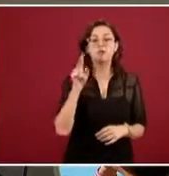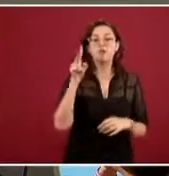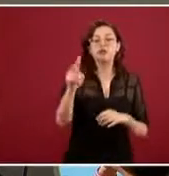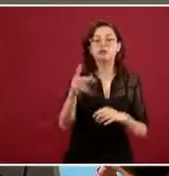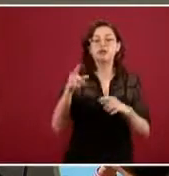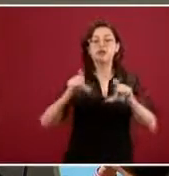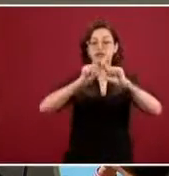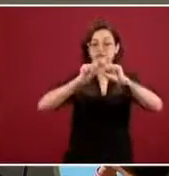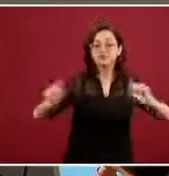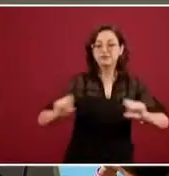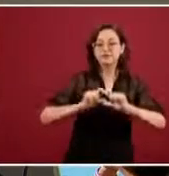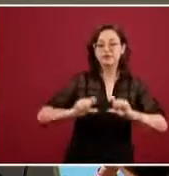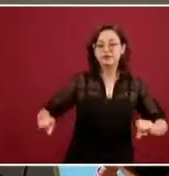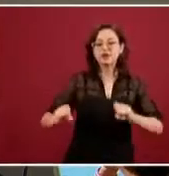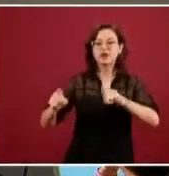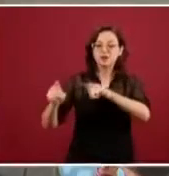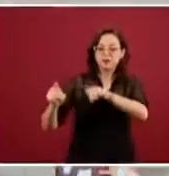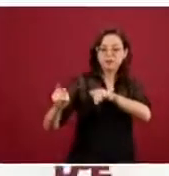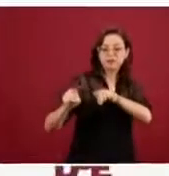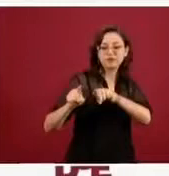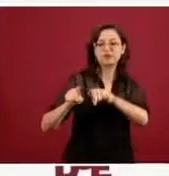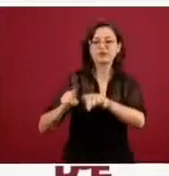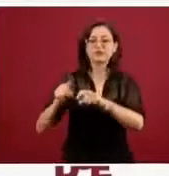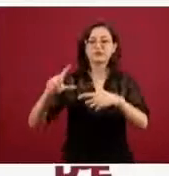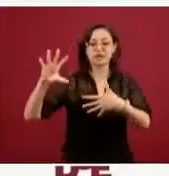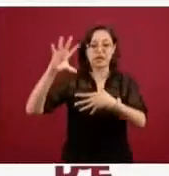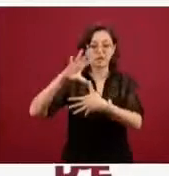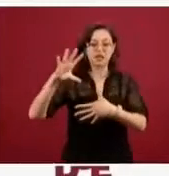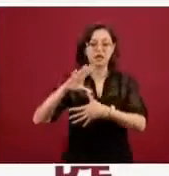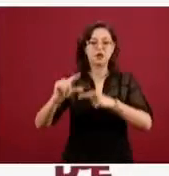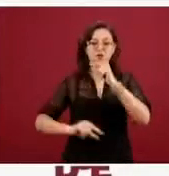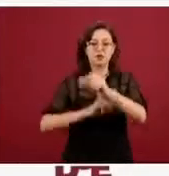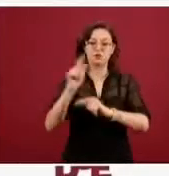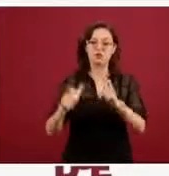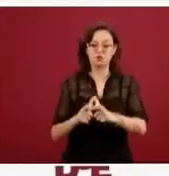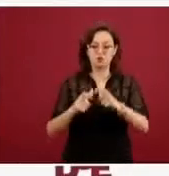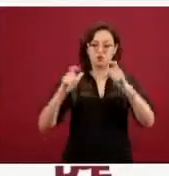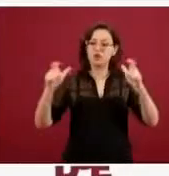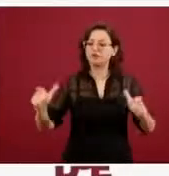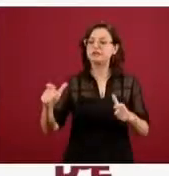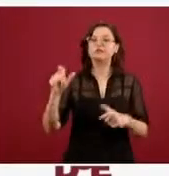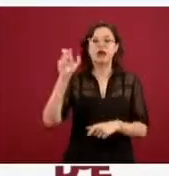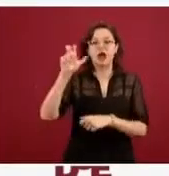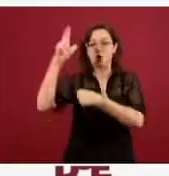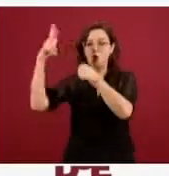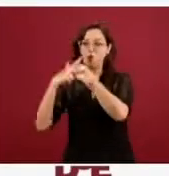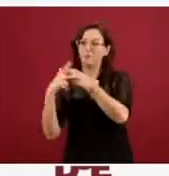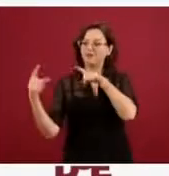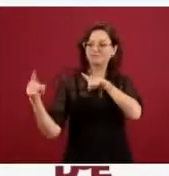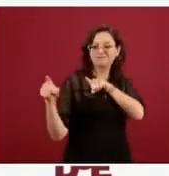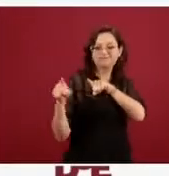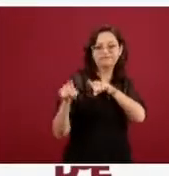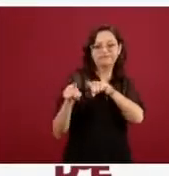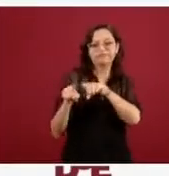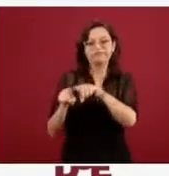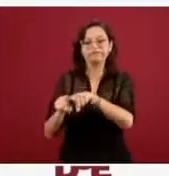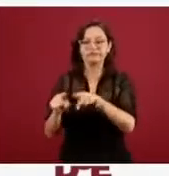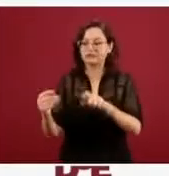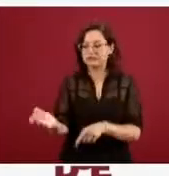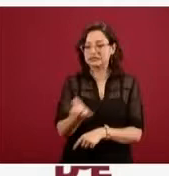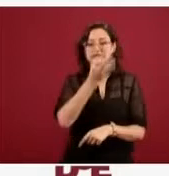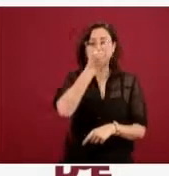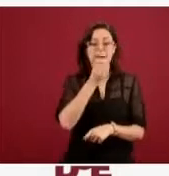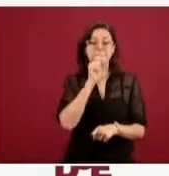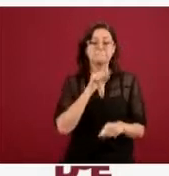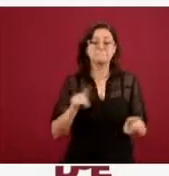barras inferiores cómo la región de las Américas está ya a punto de alcanzar a la región europea, y como lo venimos comentando